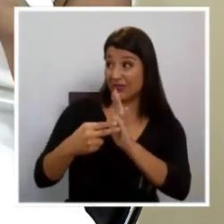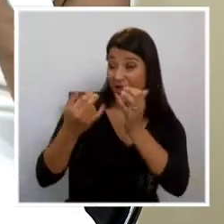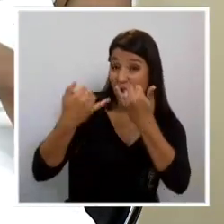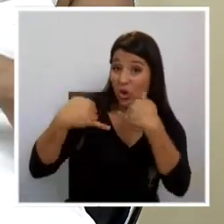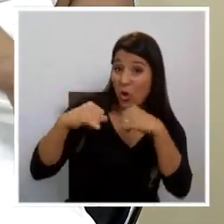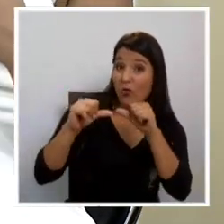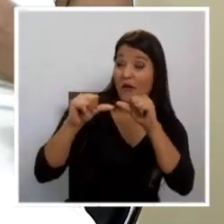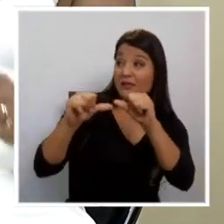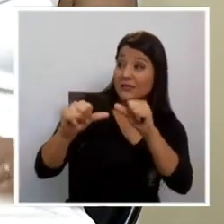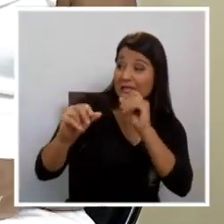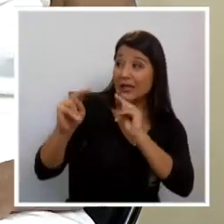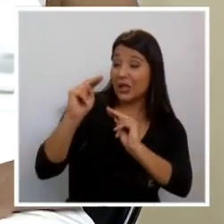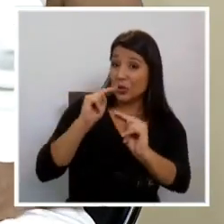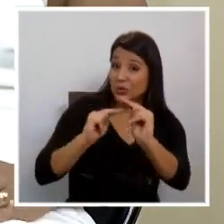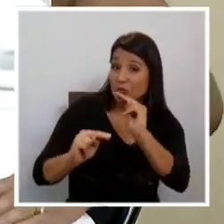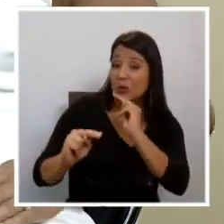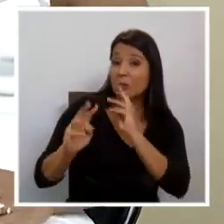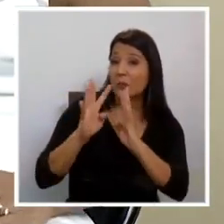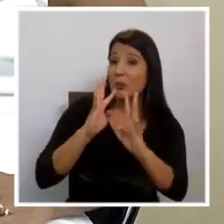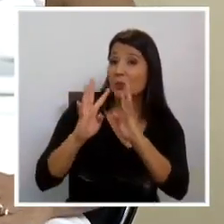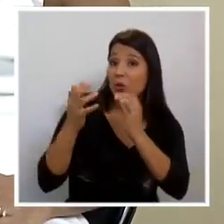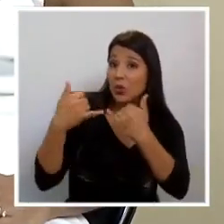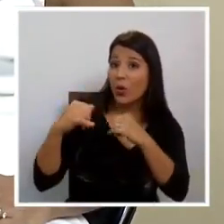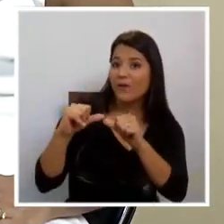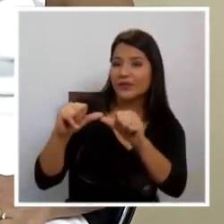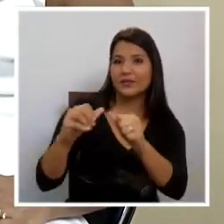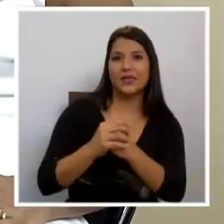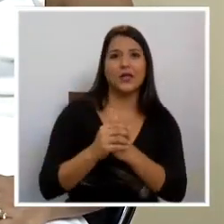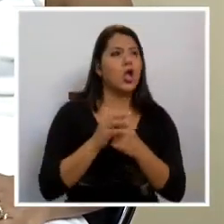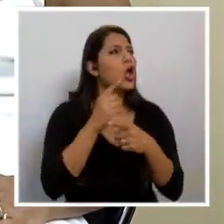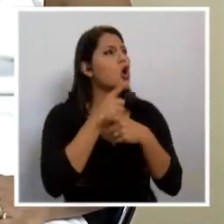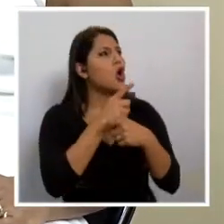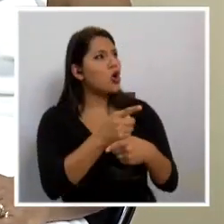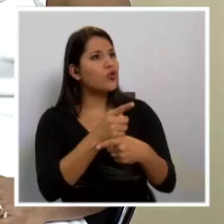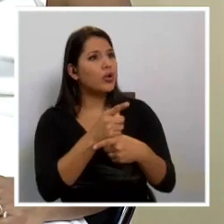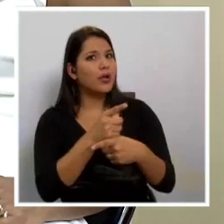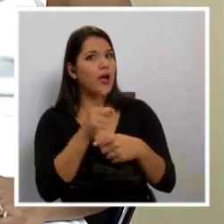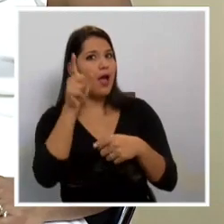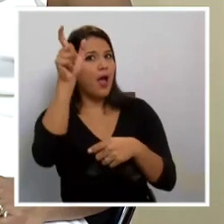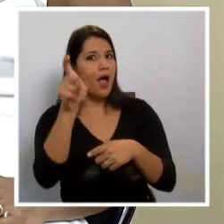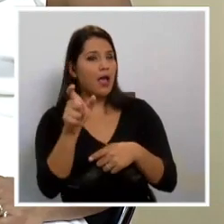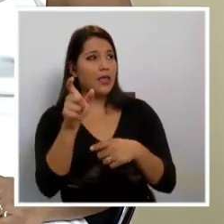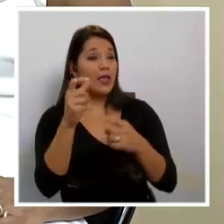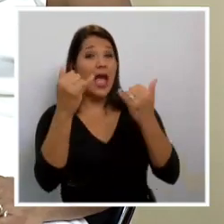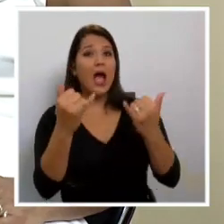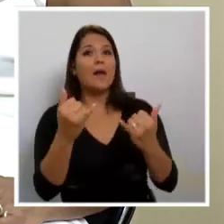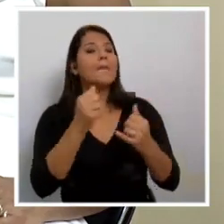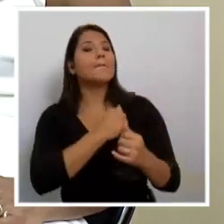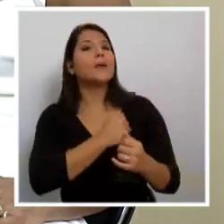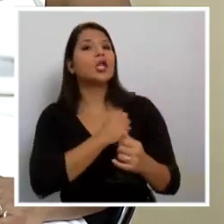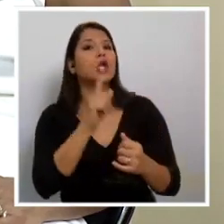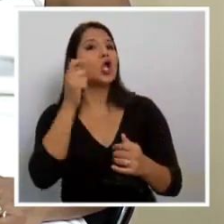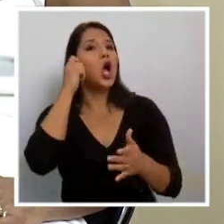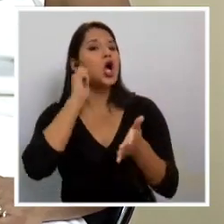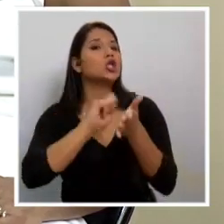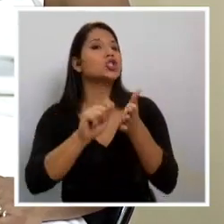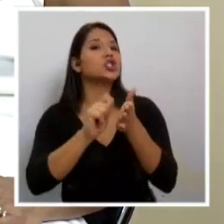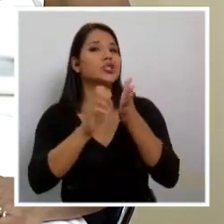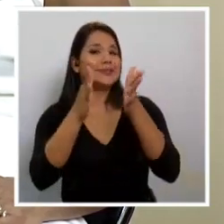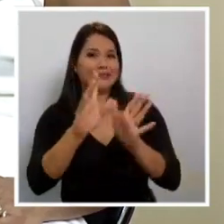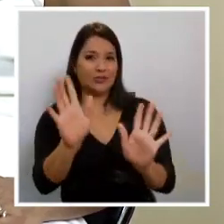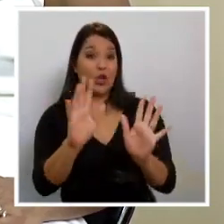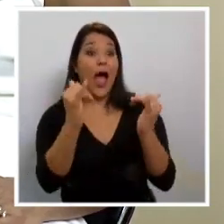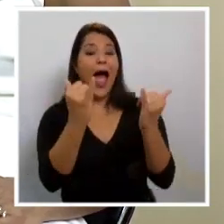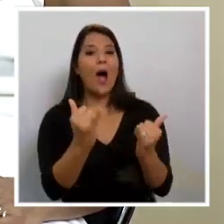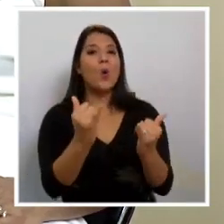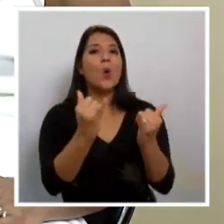todavía ahí las conversaciones, las negociaciones, pero... Y corrijo, es la vicepresidencia la que se está eligiendo entonces. Claro, pero quizás aquí hay un elemento